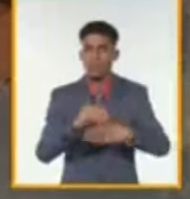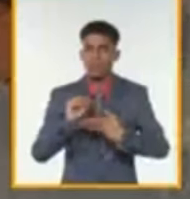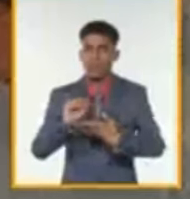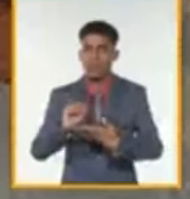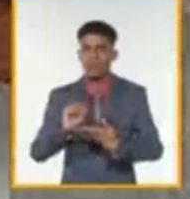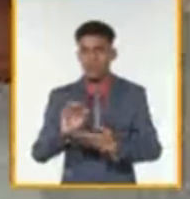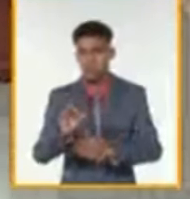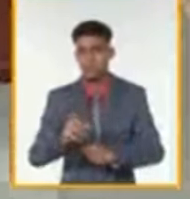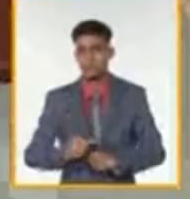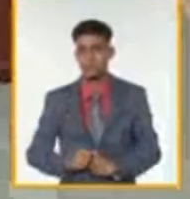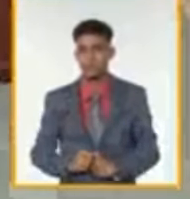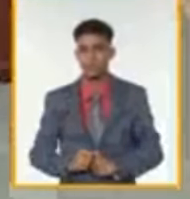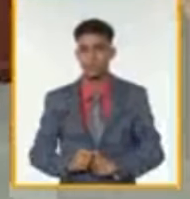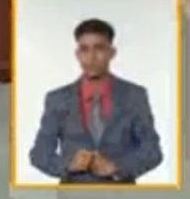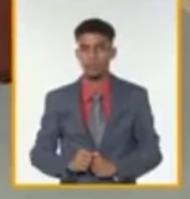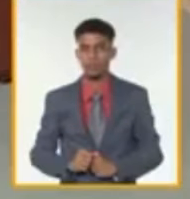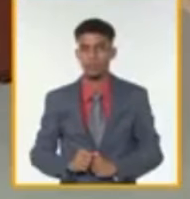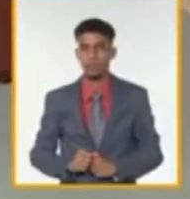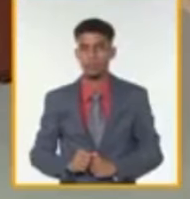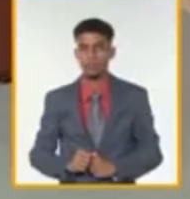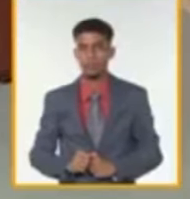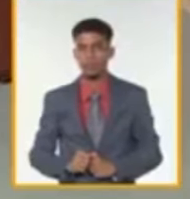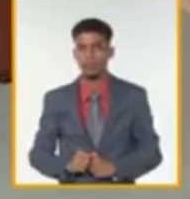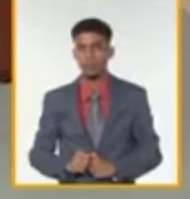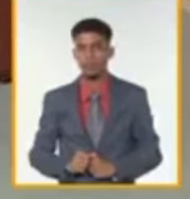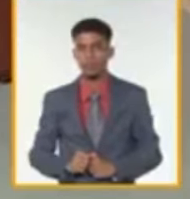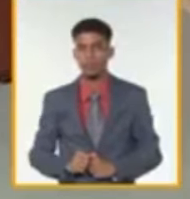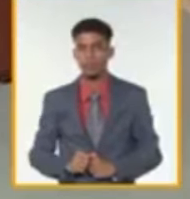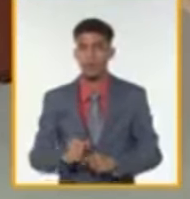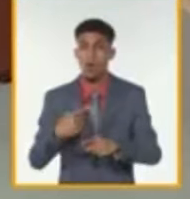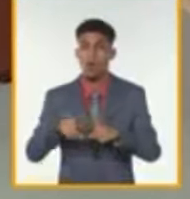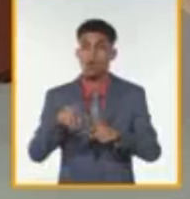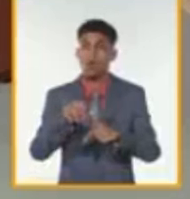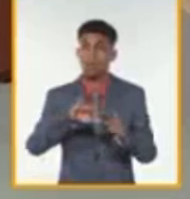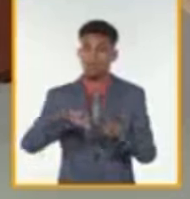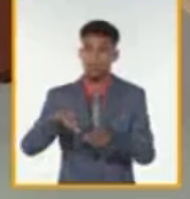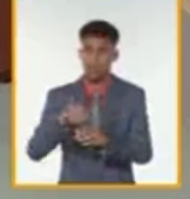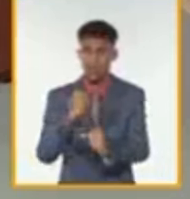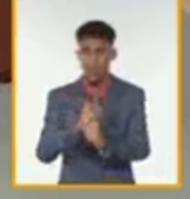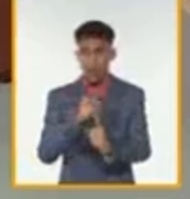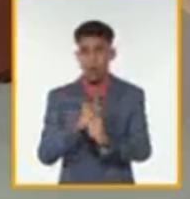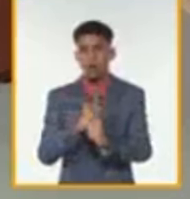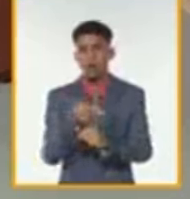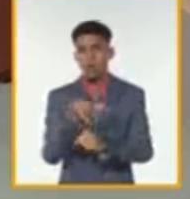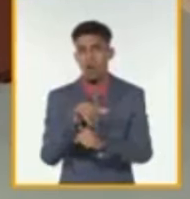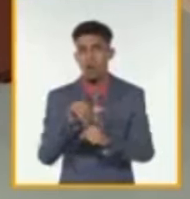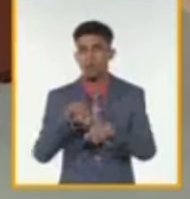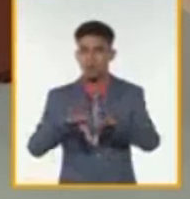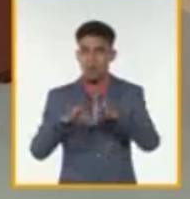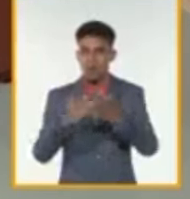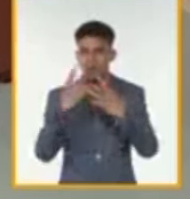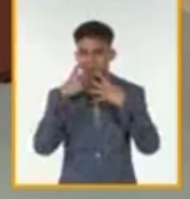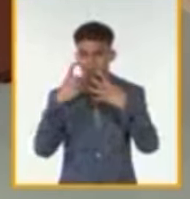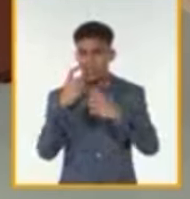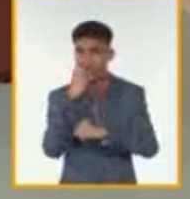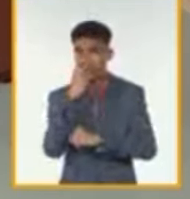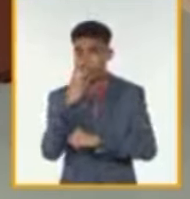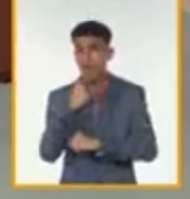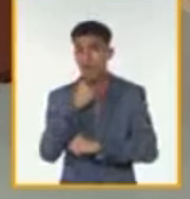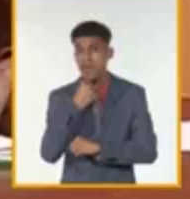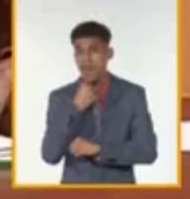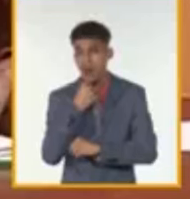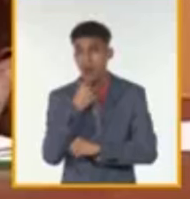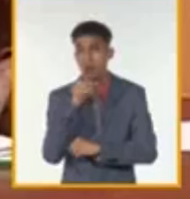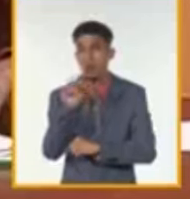eh En estos lugares de acá de de municipio y se ha trabajado por supuesto con todo lo lo que significa el tema de la atención al adulto mayor en los